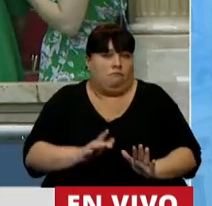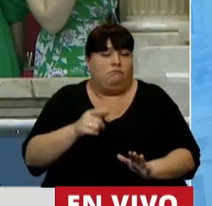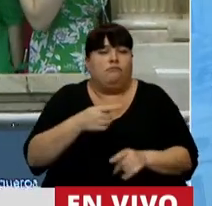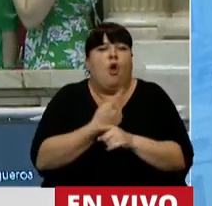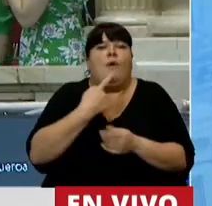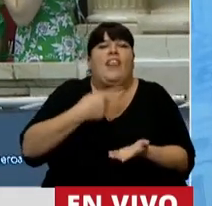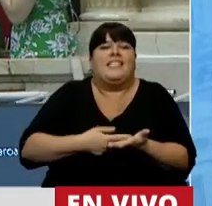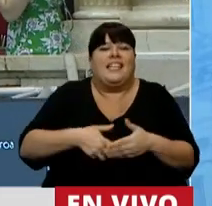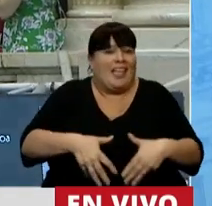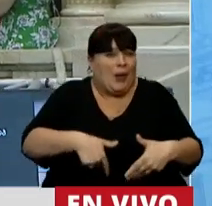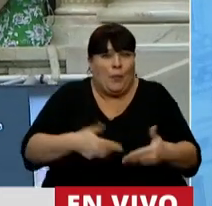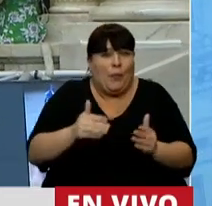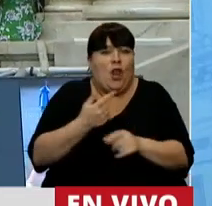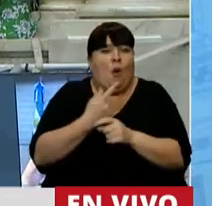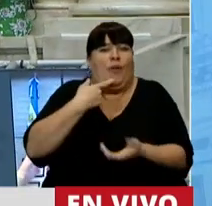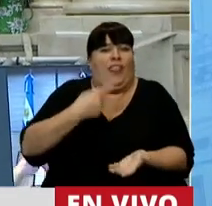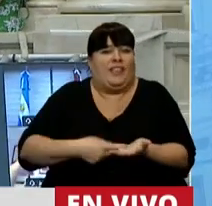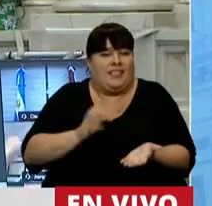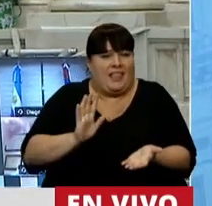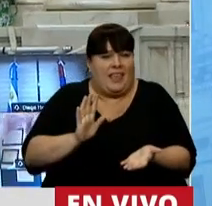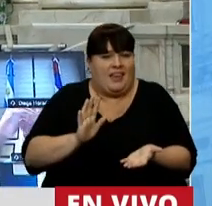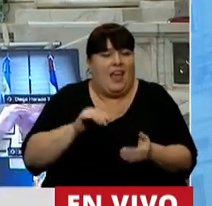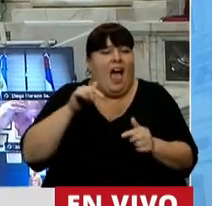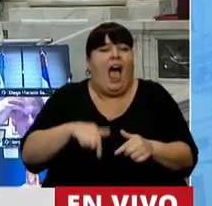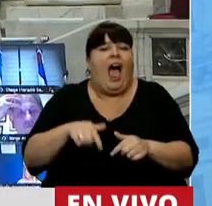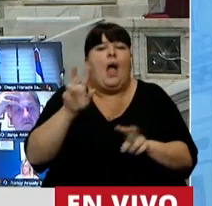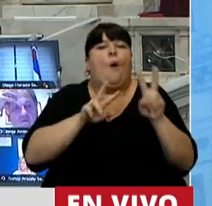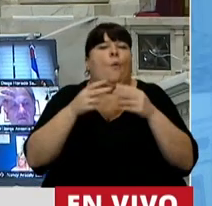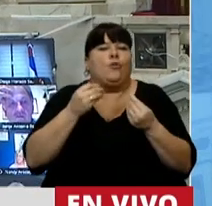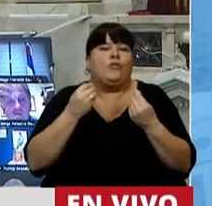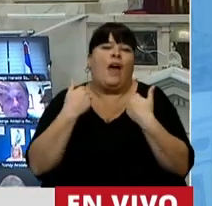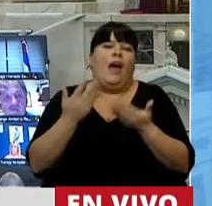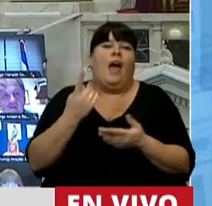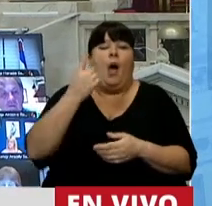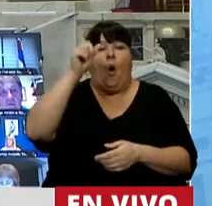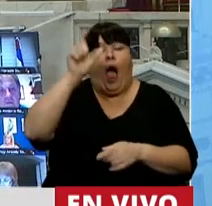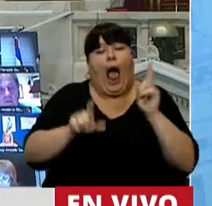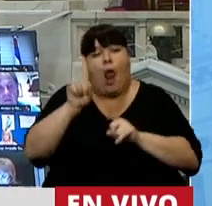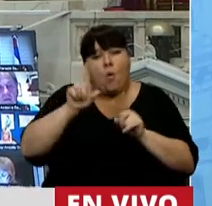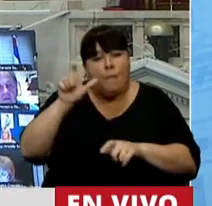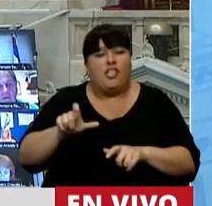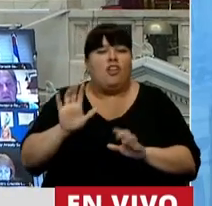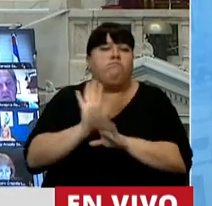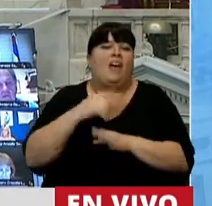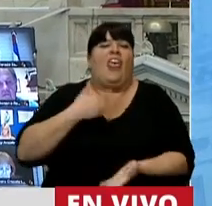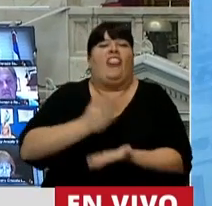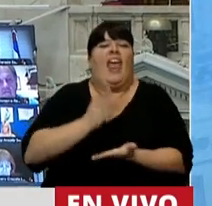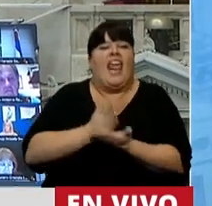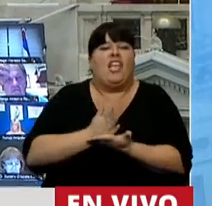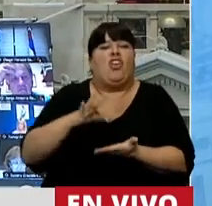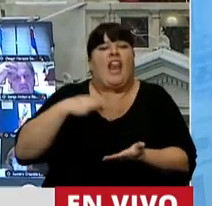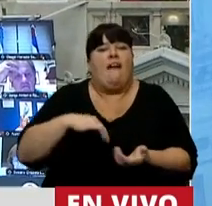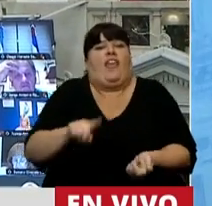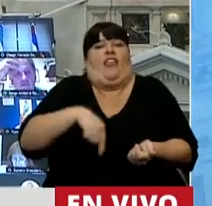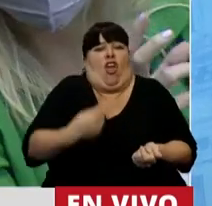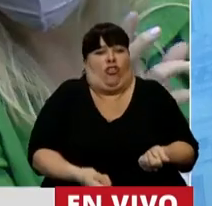no puede decidir por sí mismo. Aquí lo que se busca es otorgar a unos un supuesto derecho sobre la vida